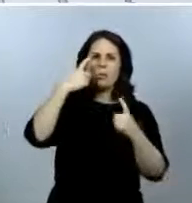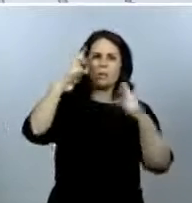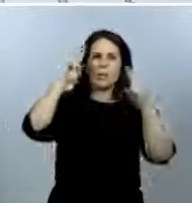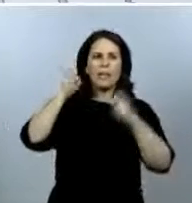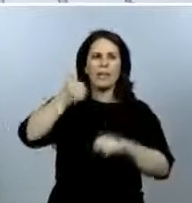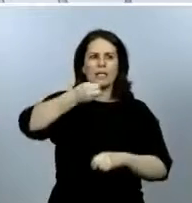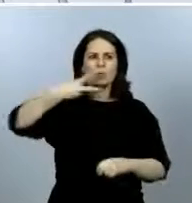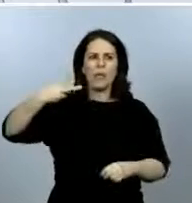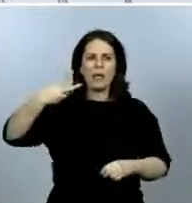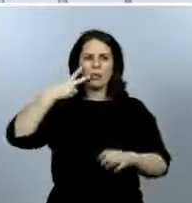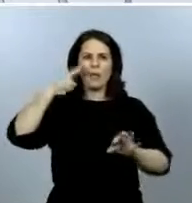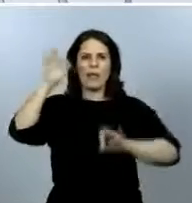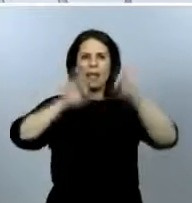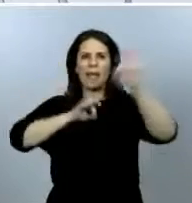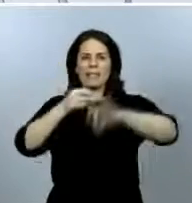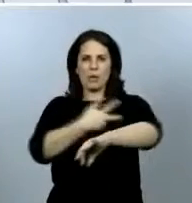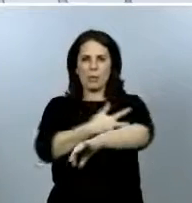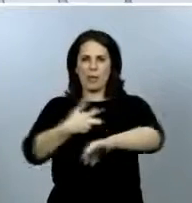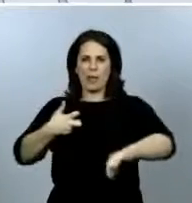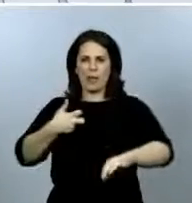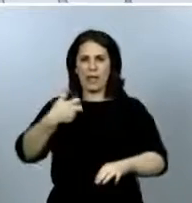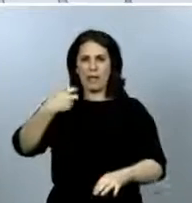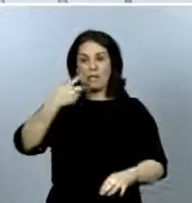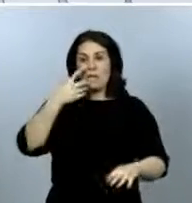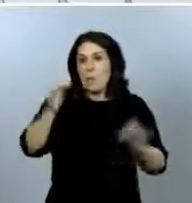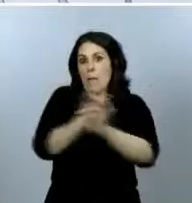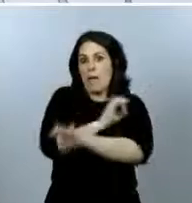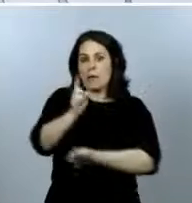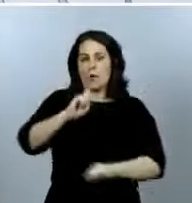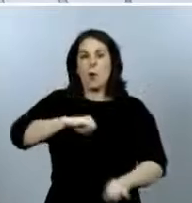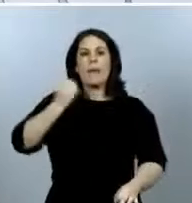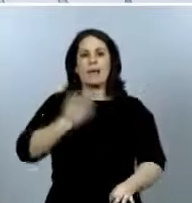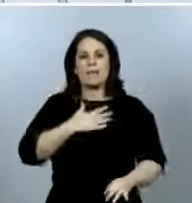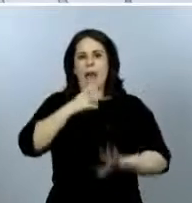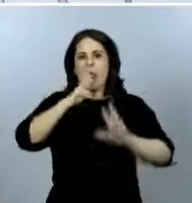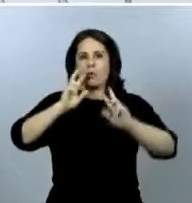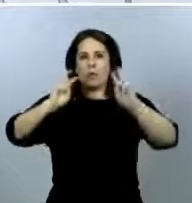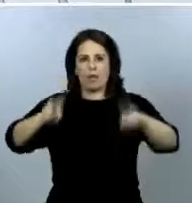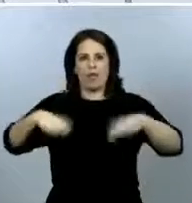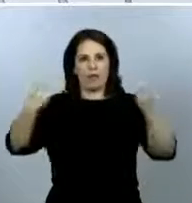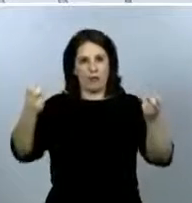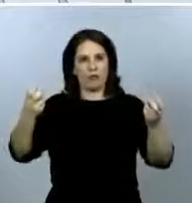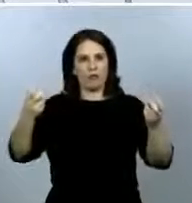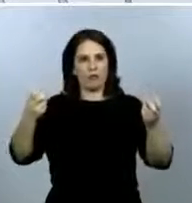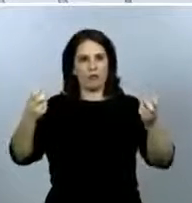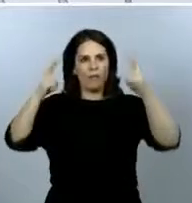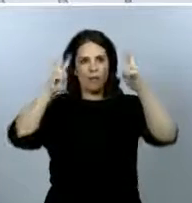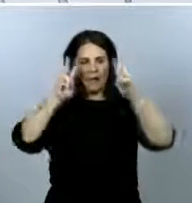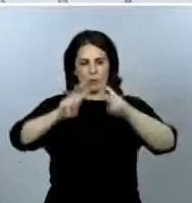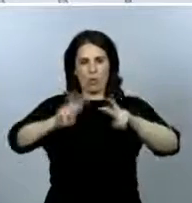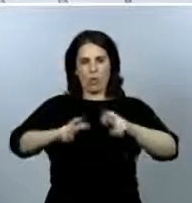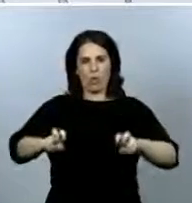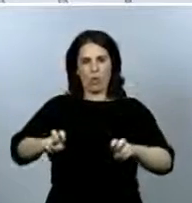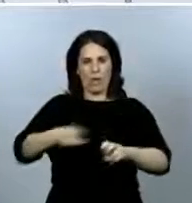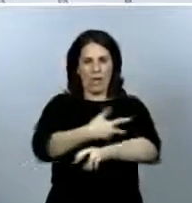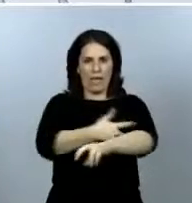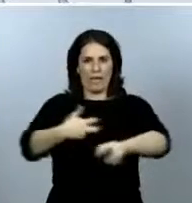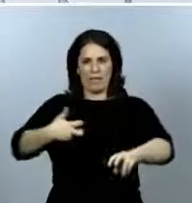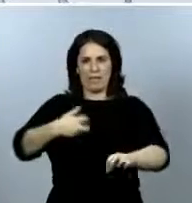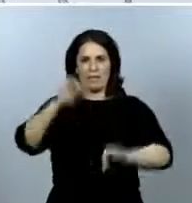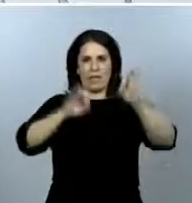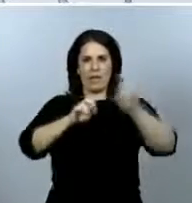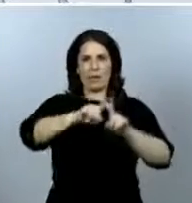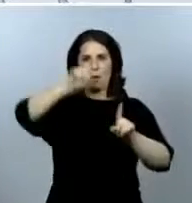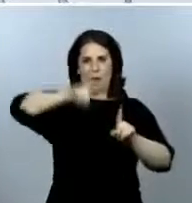si no me equivoco mañana tendremos una actualización de los estudios de estudios en la prevalencia de la segunda onda del estudio de prevalencia